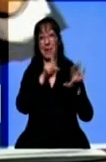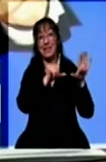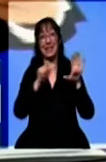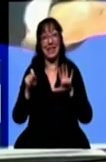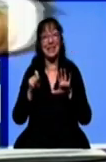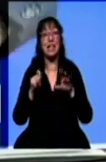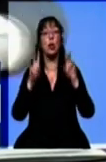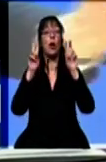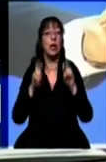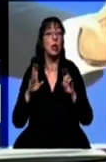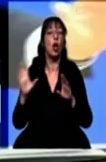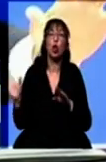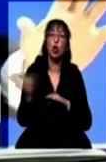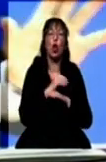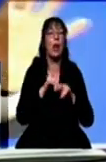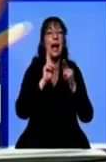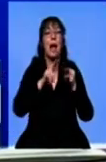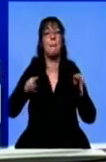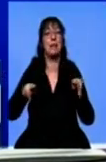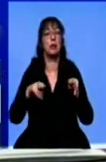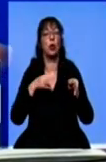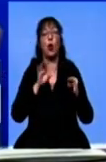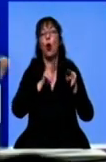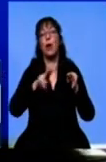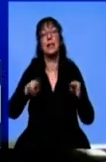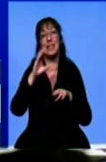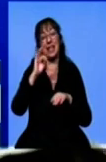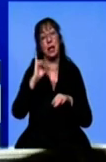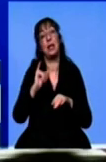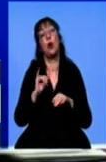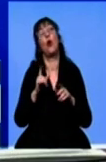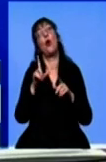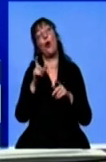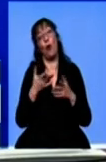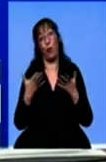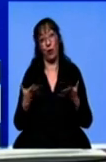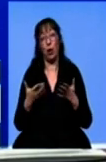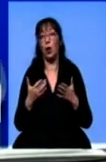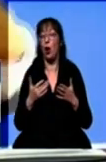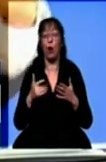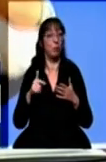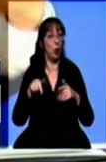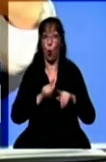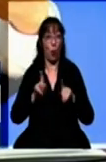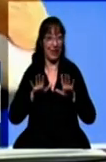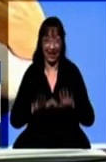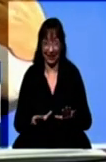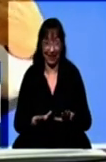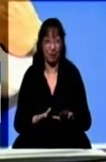700 casos para tener todas las camas ocupadas del cti obviamente estamos lejos